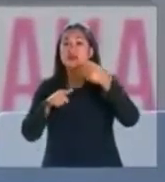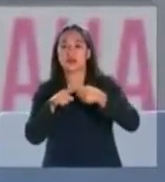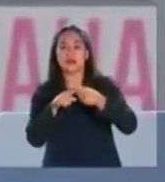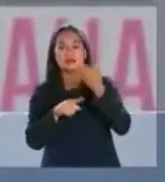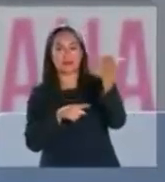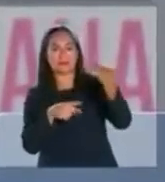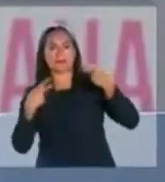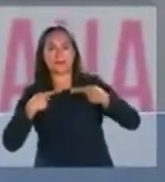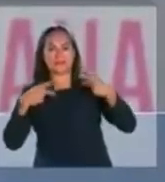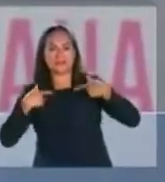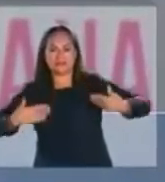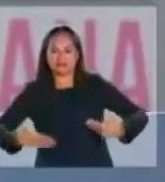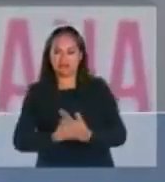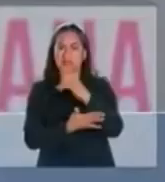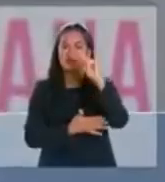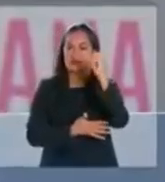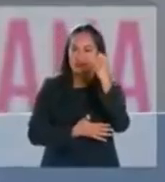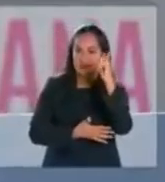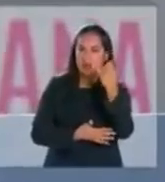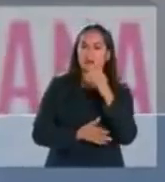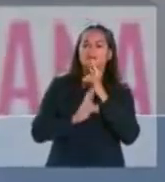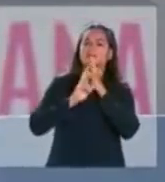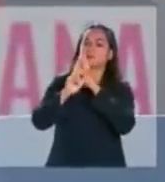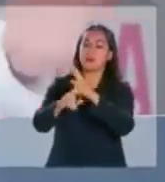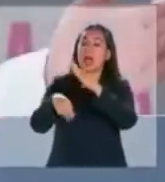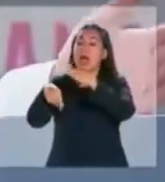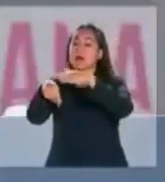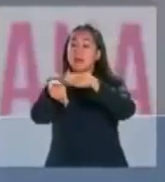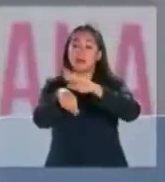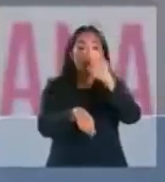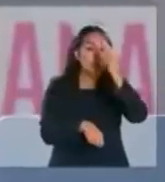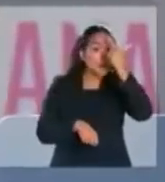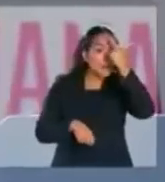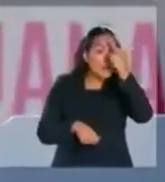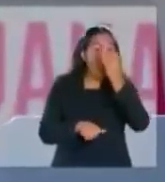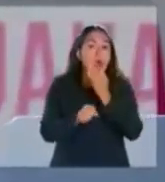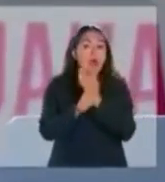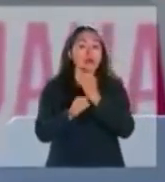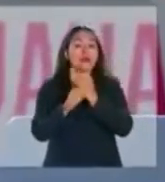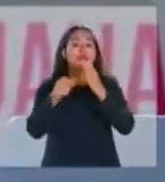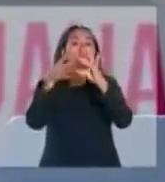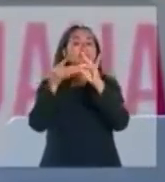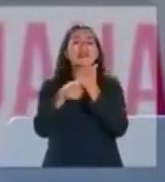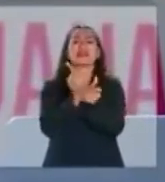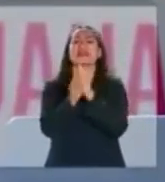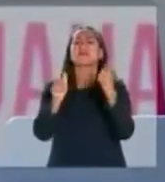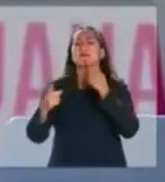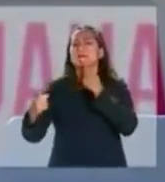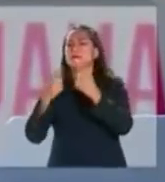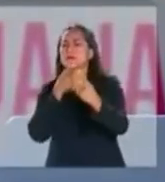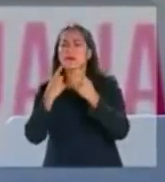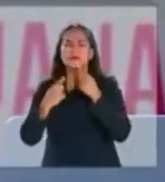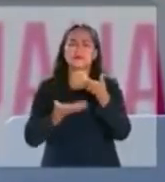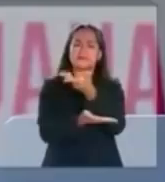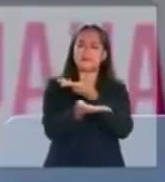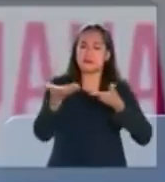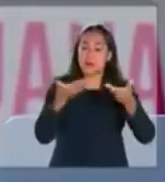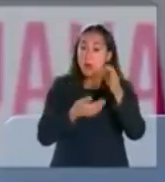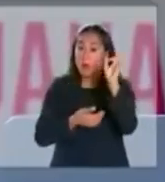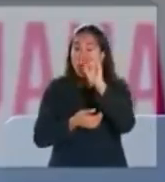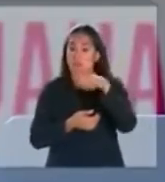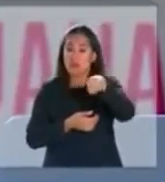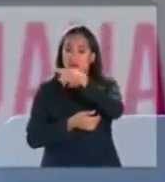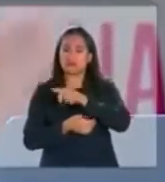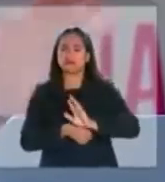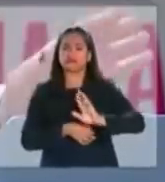presentes les recuerdo candidatos que tienen pues este es un bloque de libre discusión pueden hacer uso de la palabra hasta por un